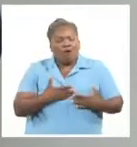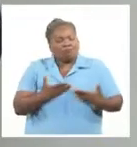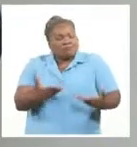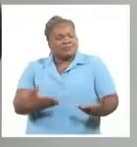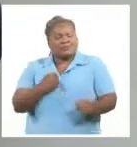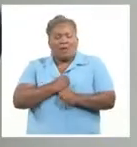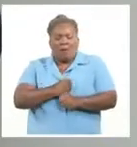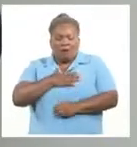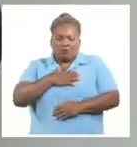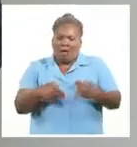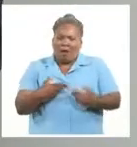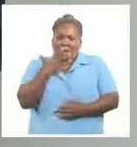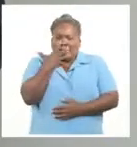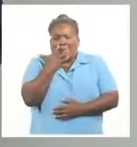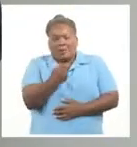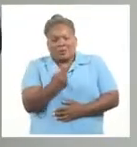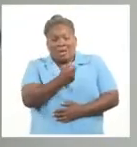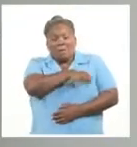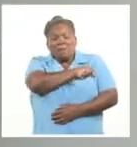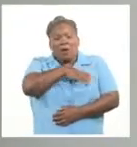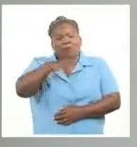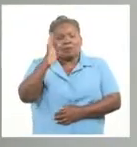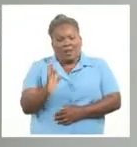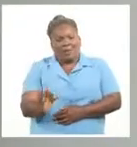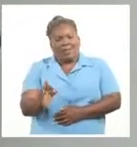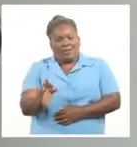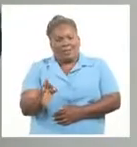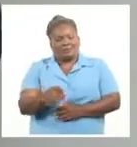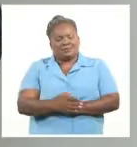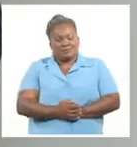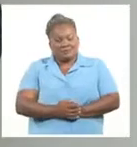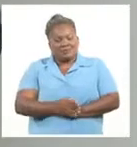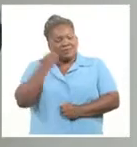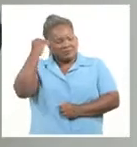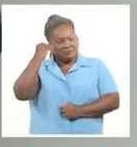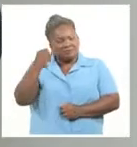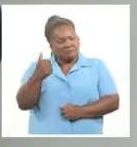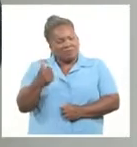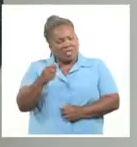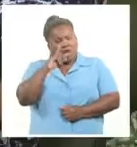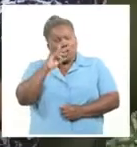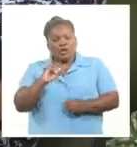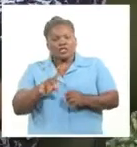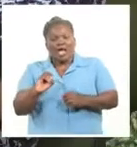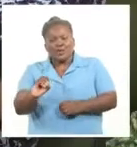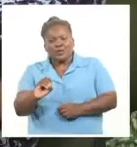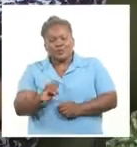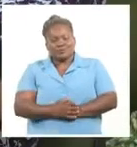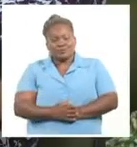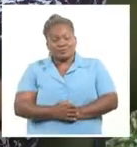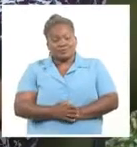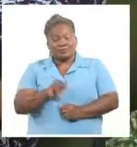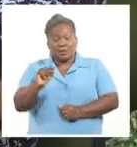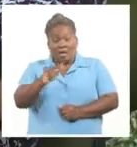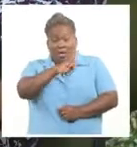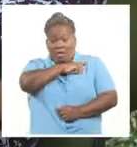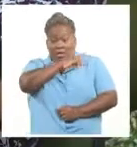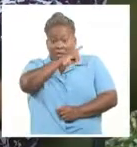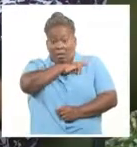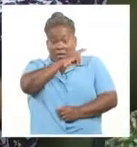trabajo y que nuestro pueblo también los respete y lo considere en esa misma dimensión. En tanto, la directora general